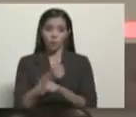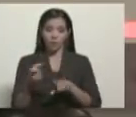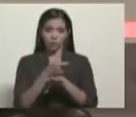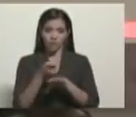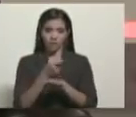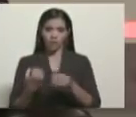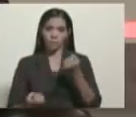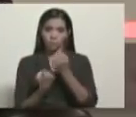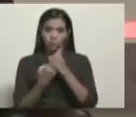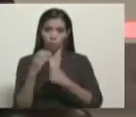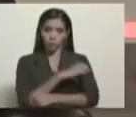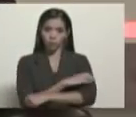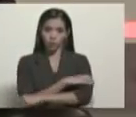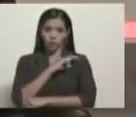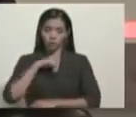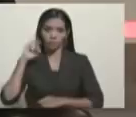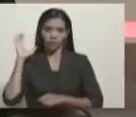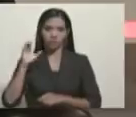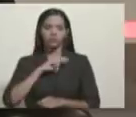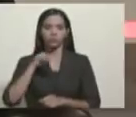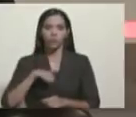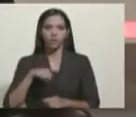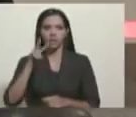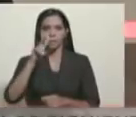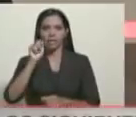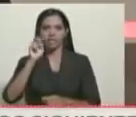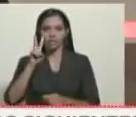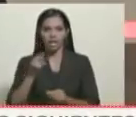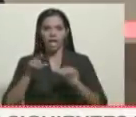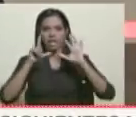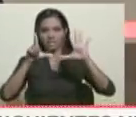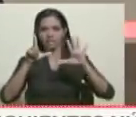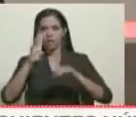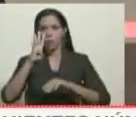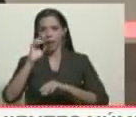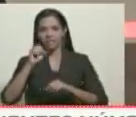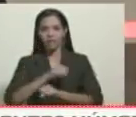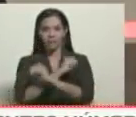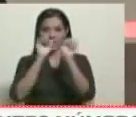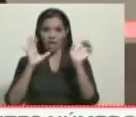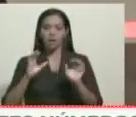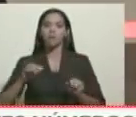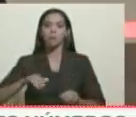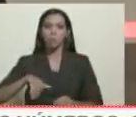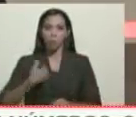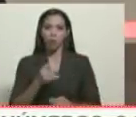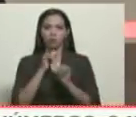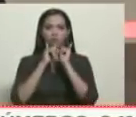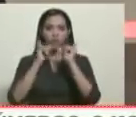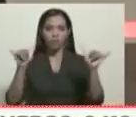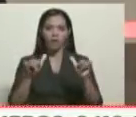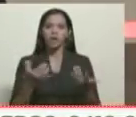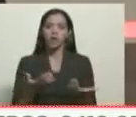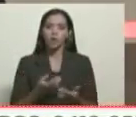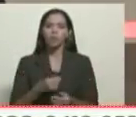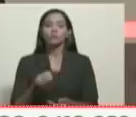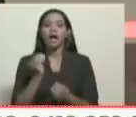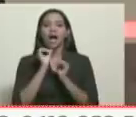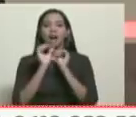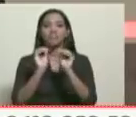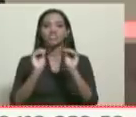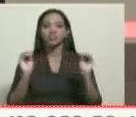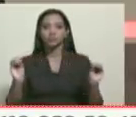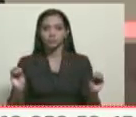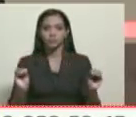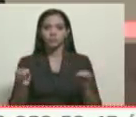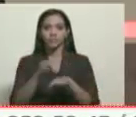país, nuestra planta televisiva, aproximadamente a las 7:40 de la mañana, tuvo la oportunidad de difundir un pronunciamiento del Ministerio Público